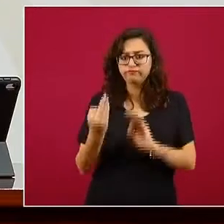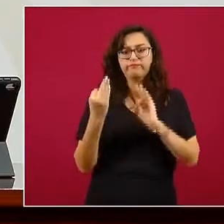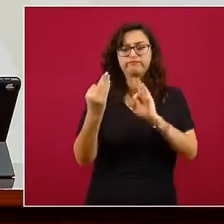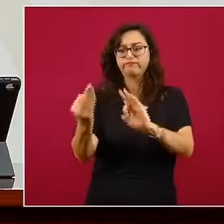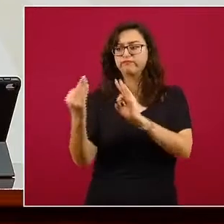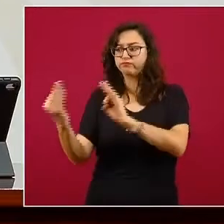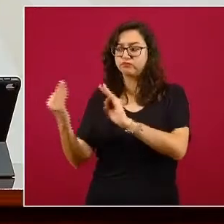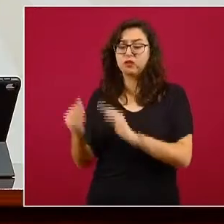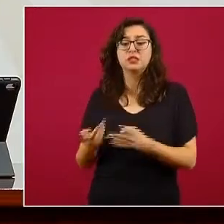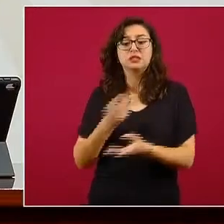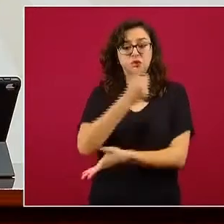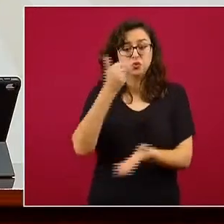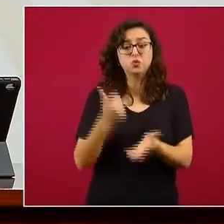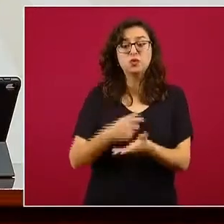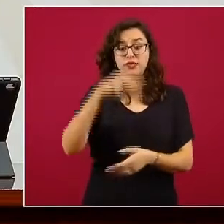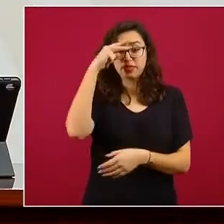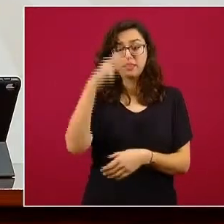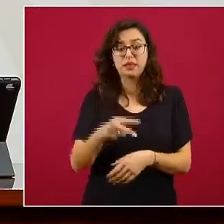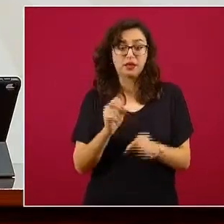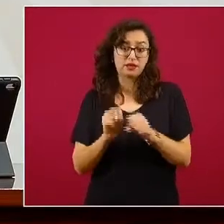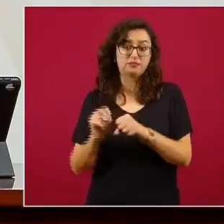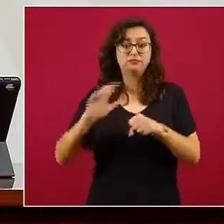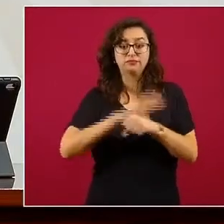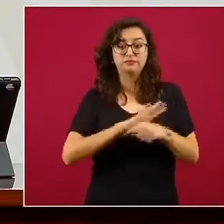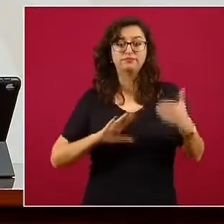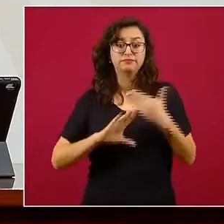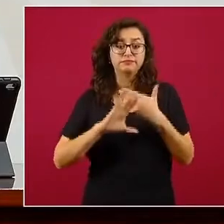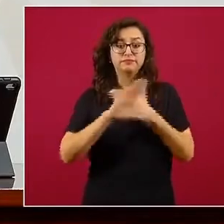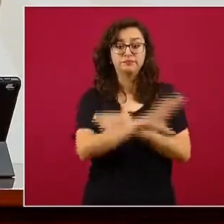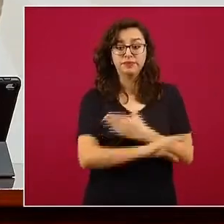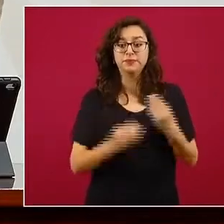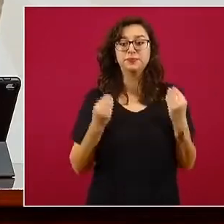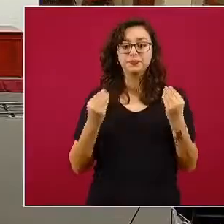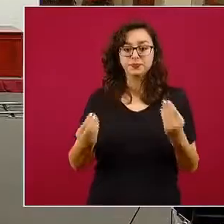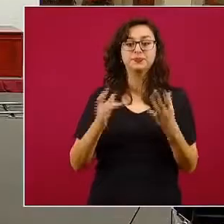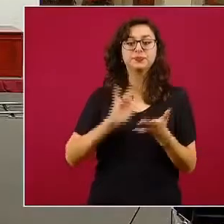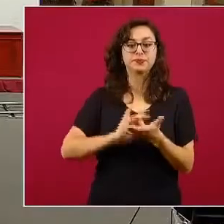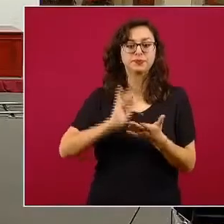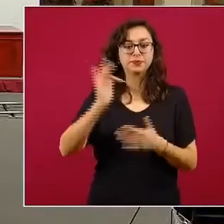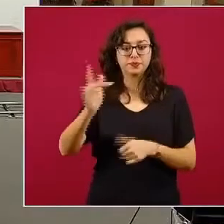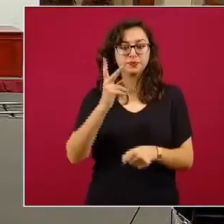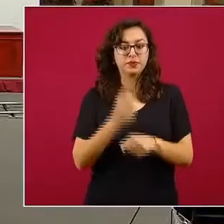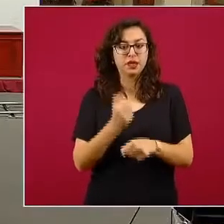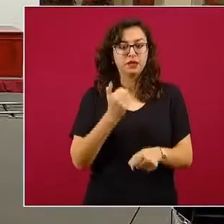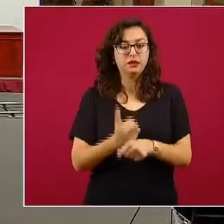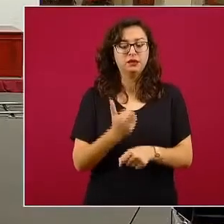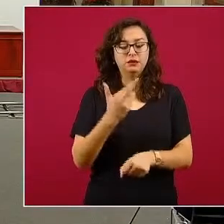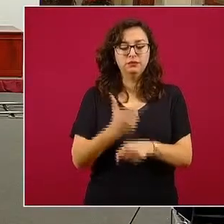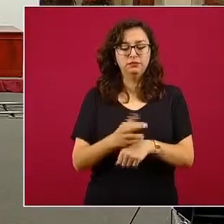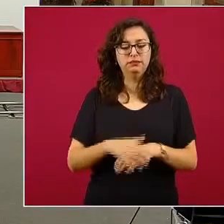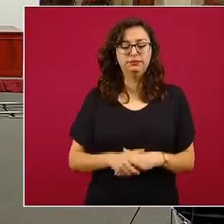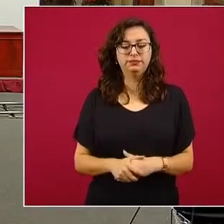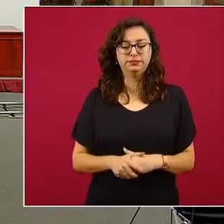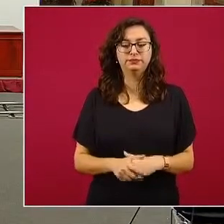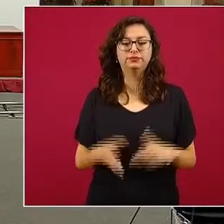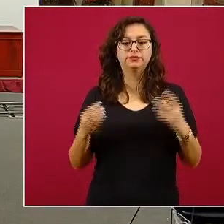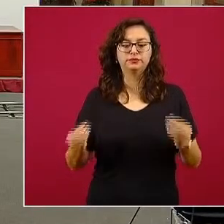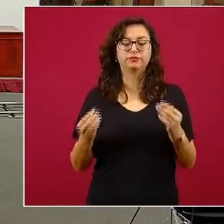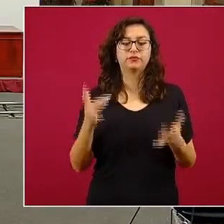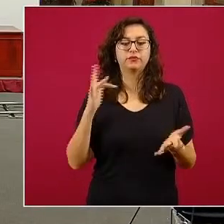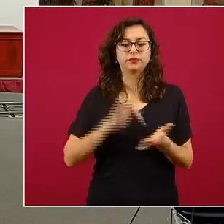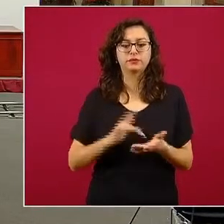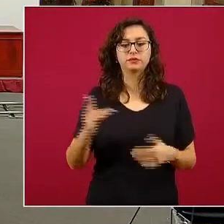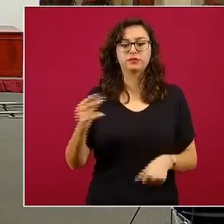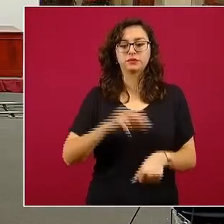dando la ciudad contra la COVID-19. Muchas gracias, señor subsecretario. Muchas gracias, doctor Alejandro